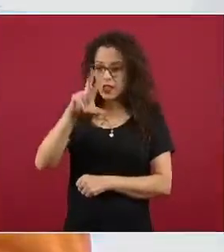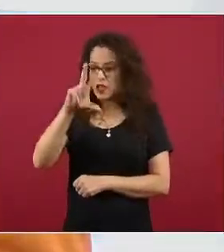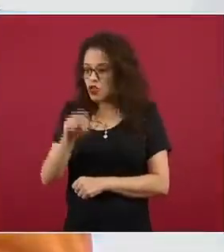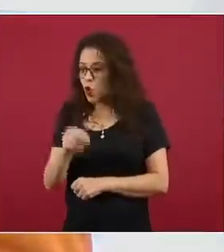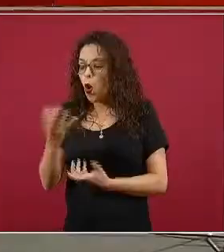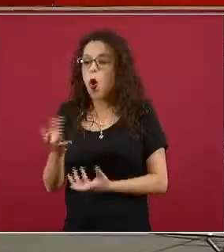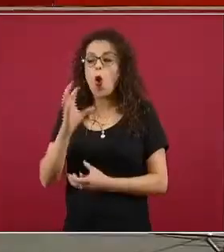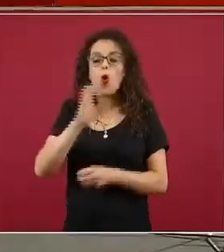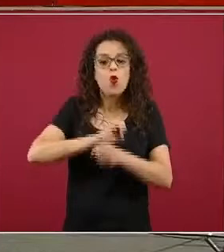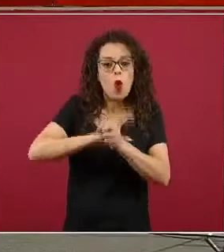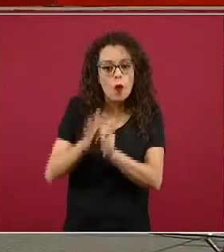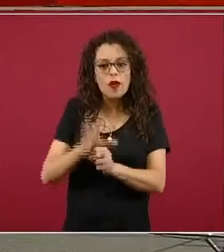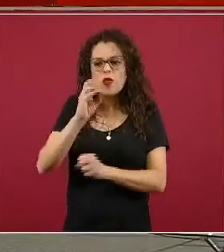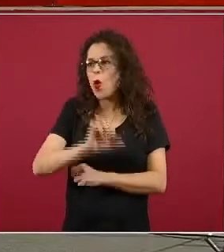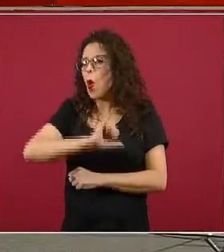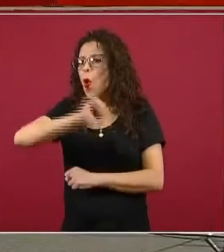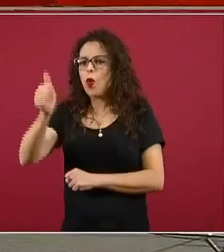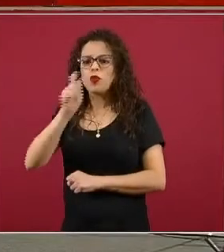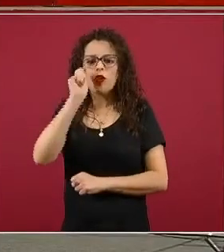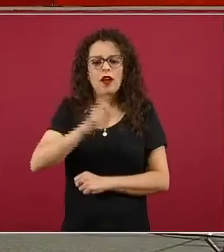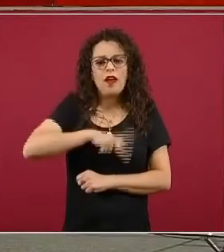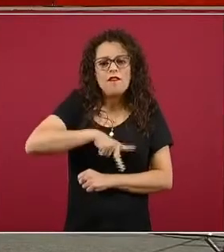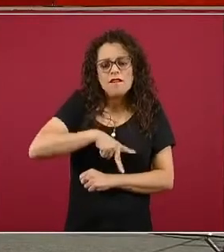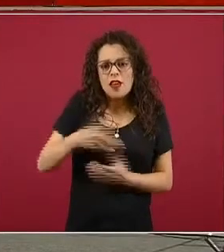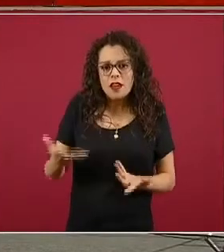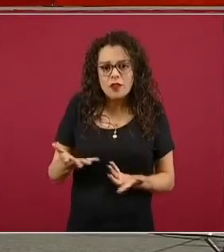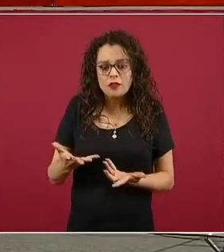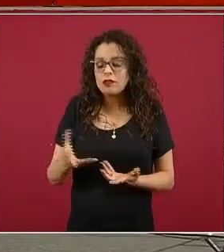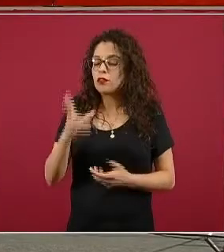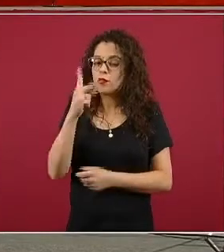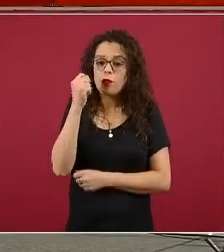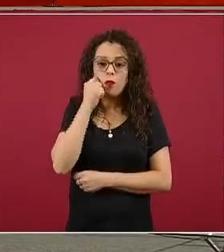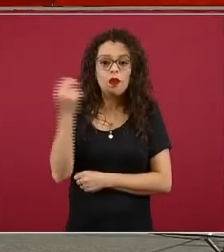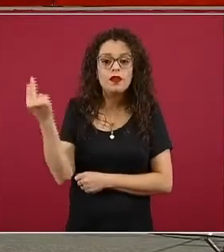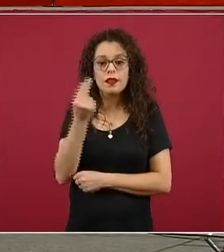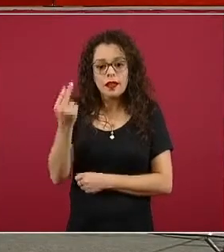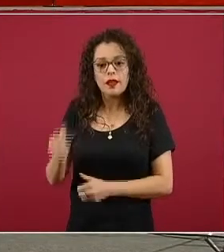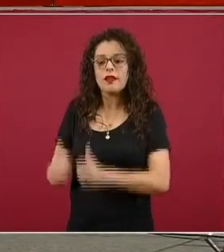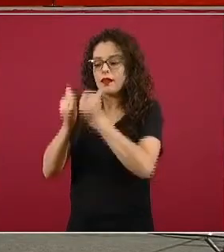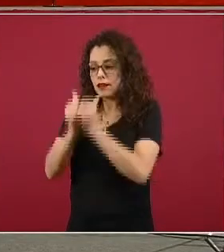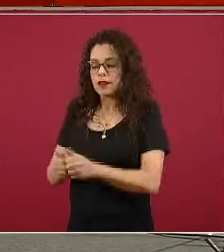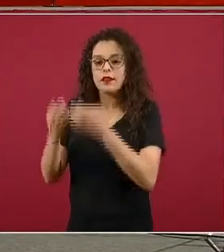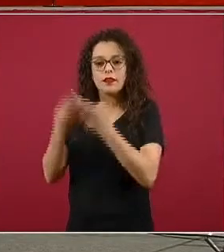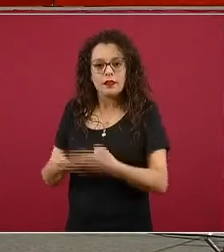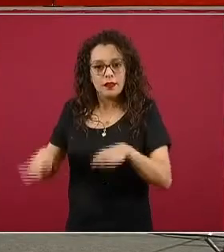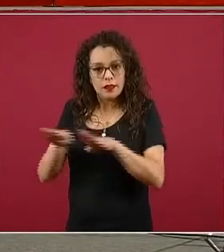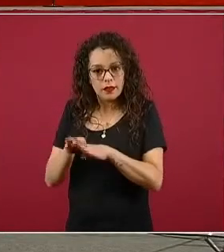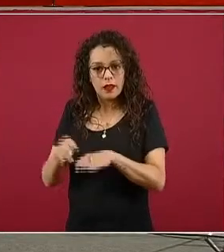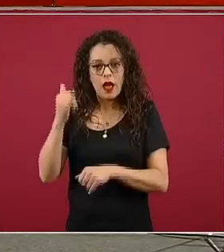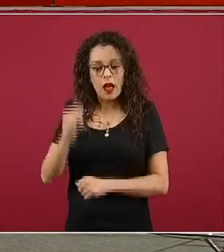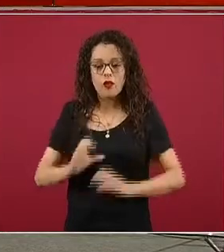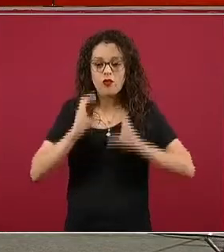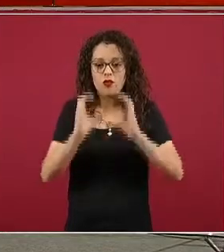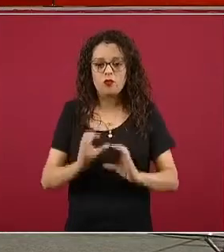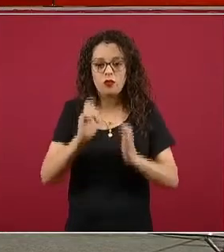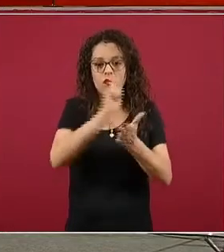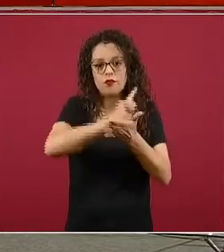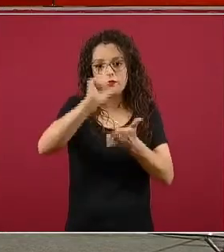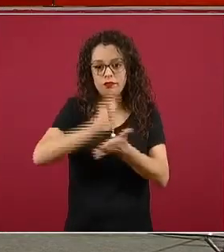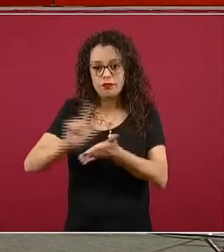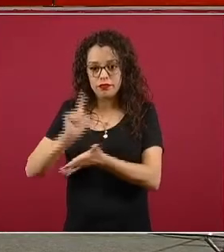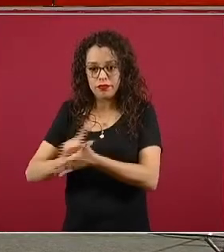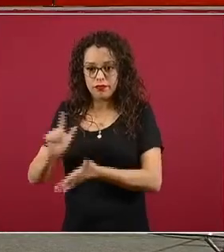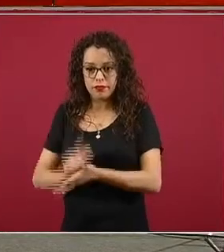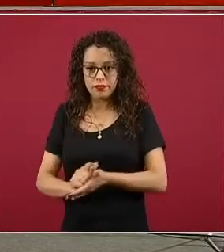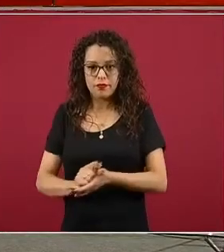cualquier virus respiratorio, debería aislarse y guardar una serie de medidas de higiene, estas medidas clásicas